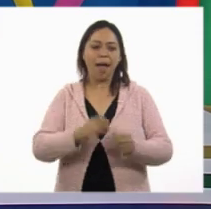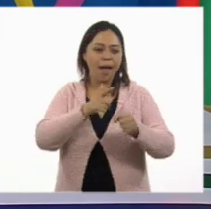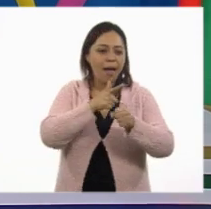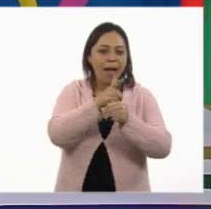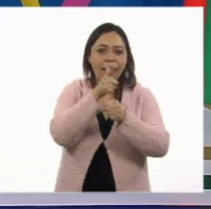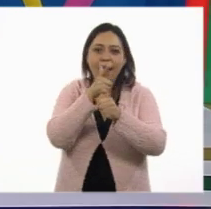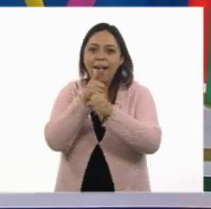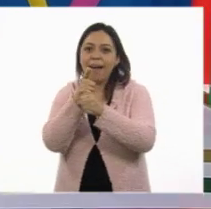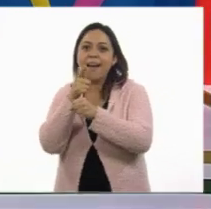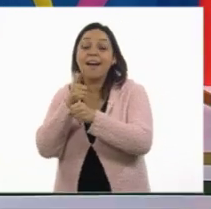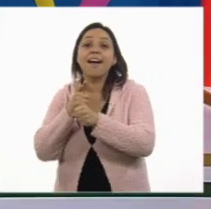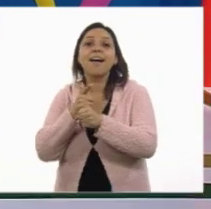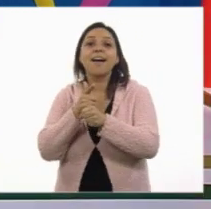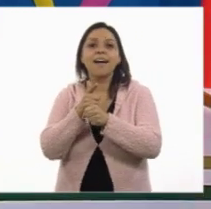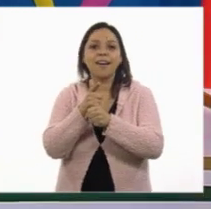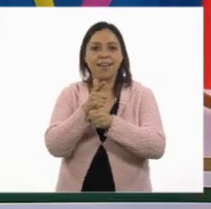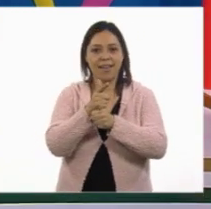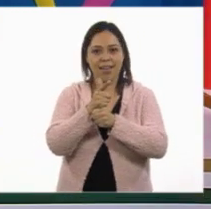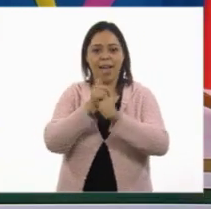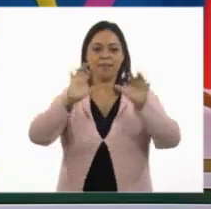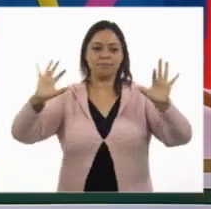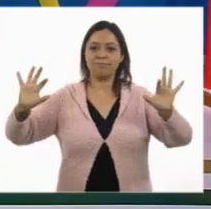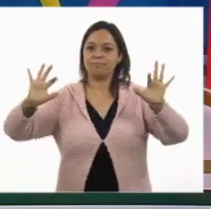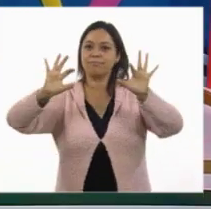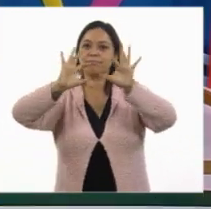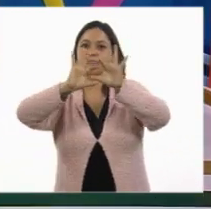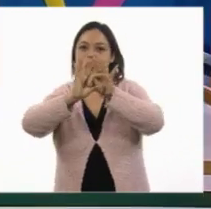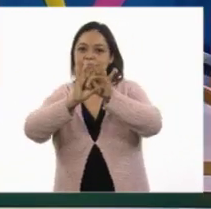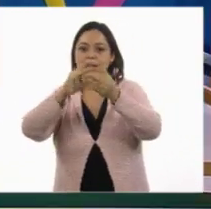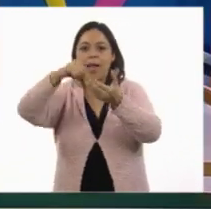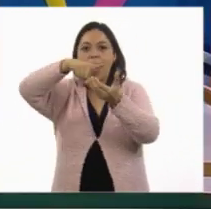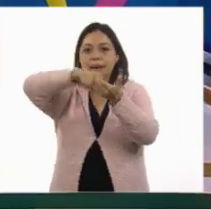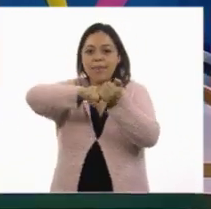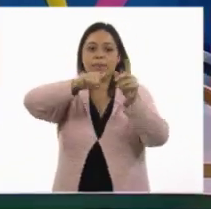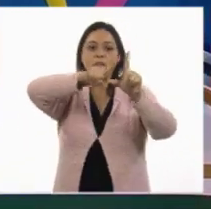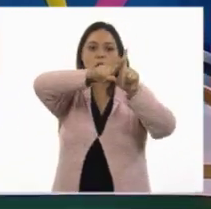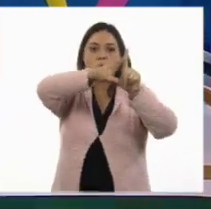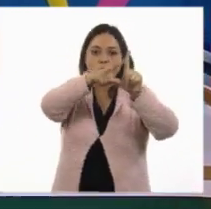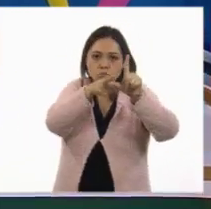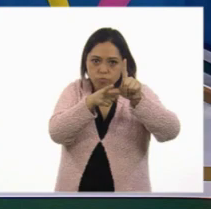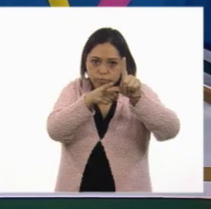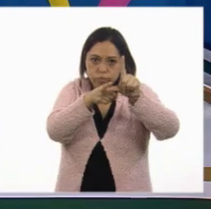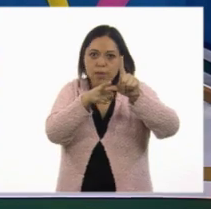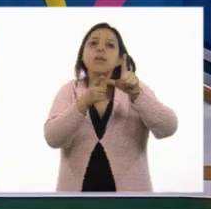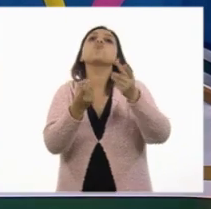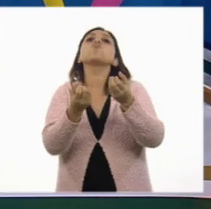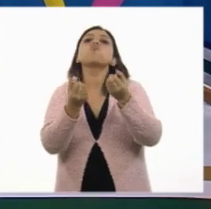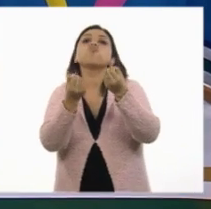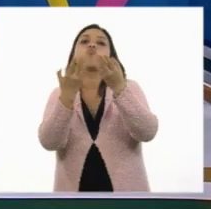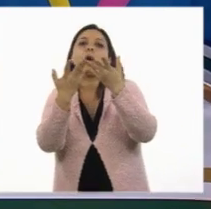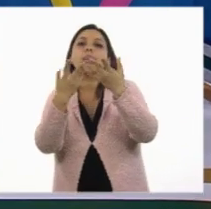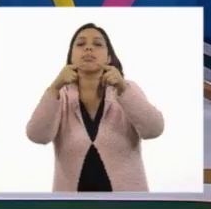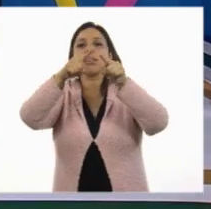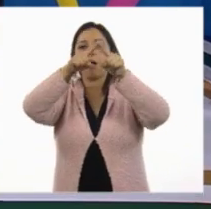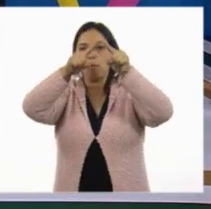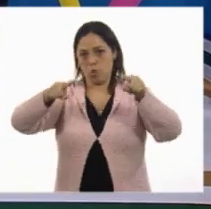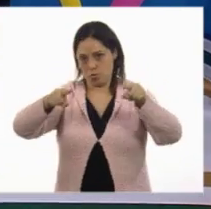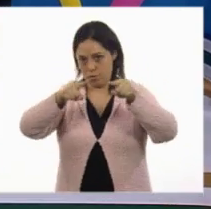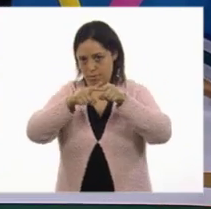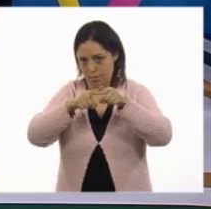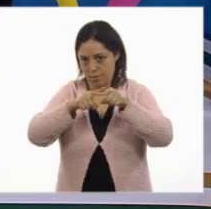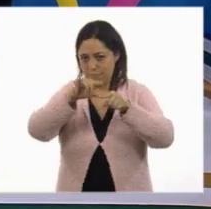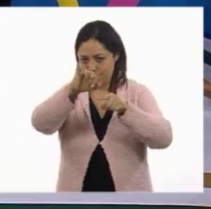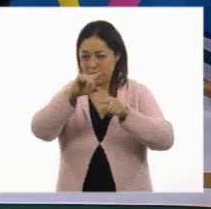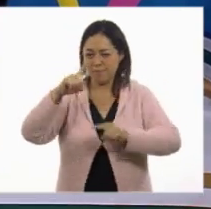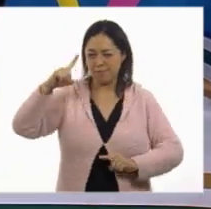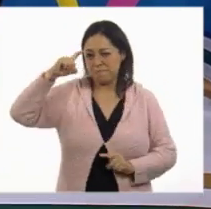identificar qué tipos de ángulos y triángulos tenemos ahí. Sí. Es una tarea, sí,